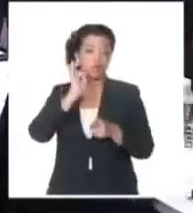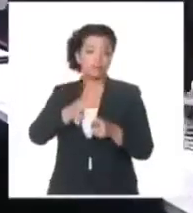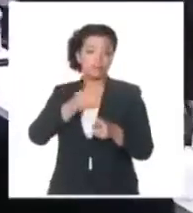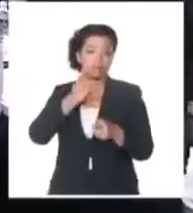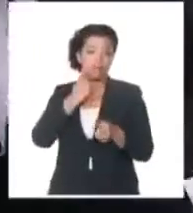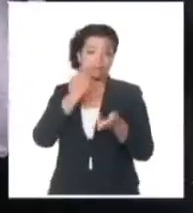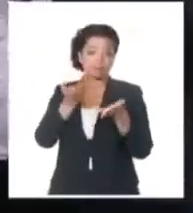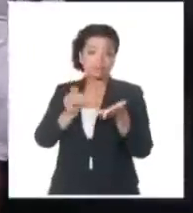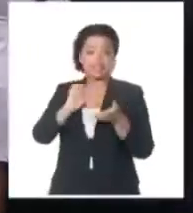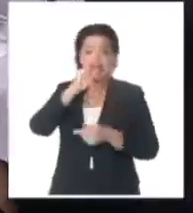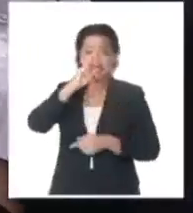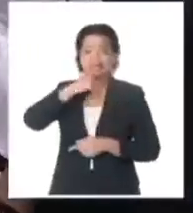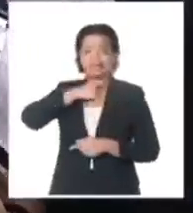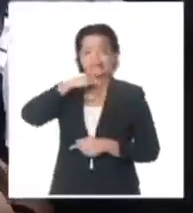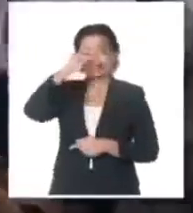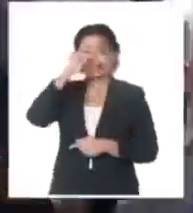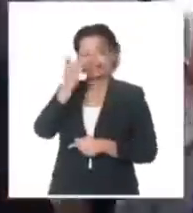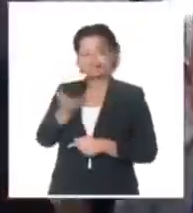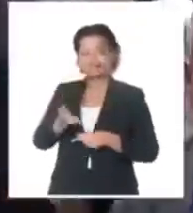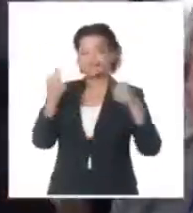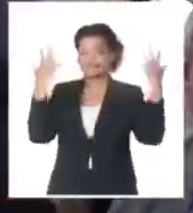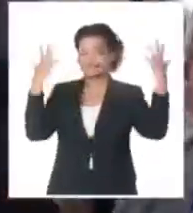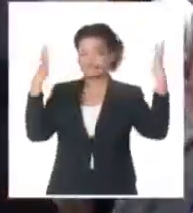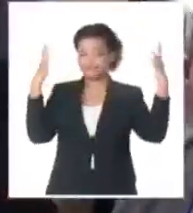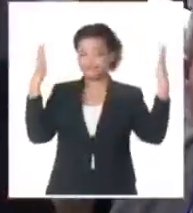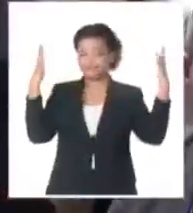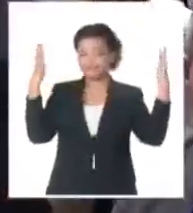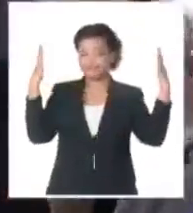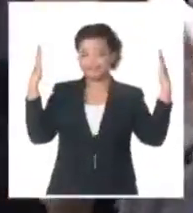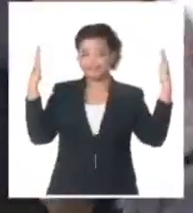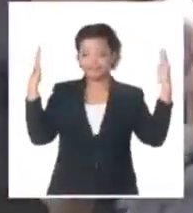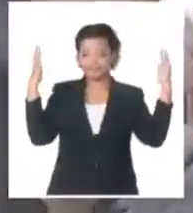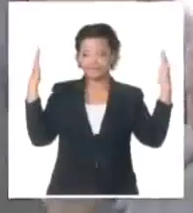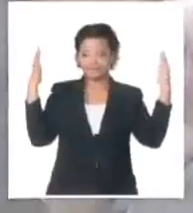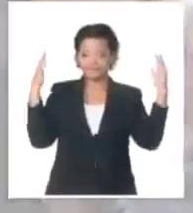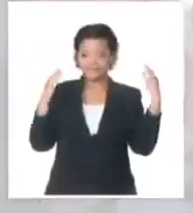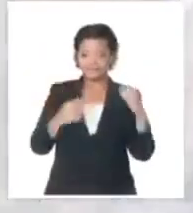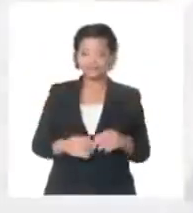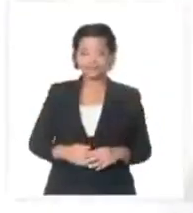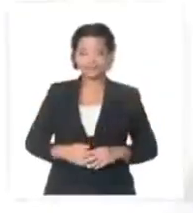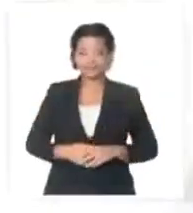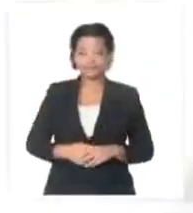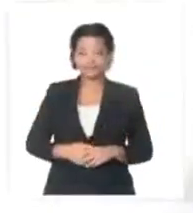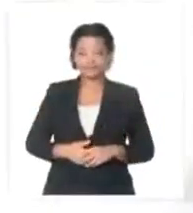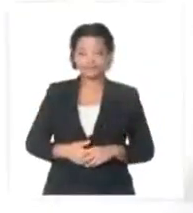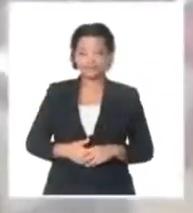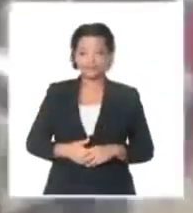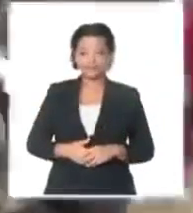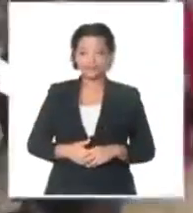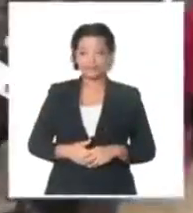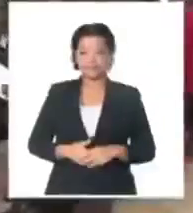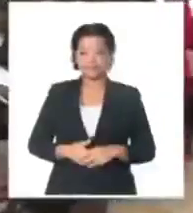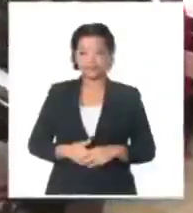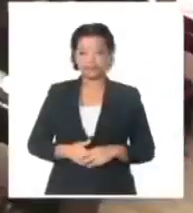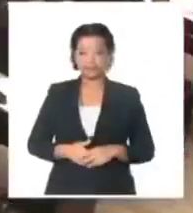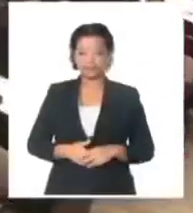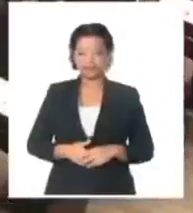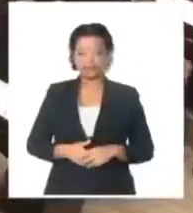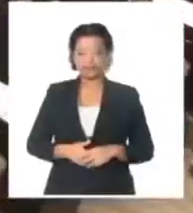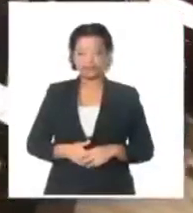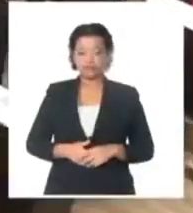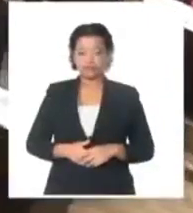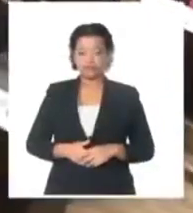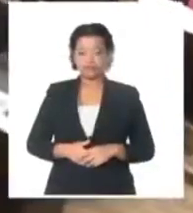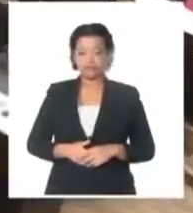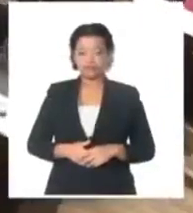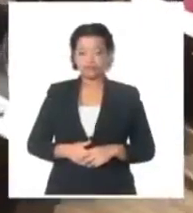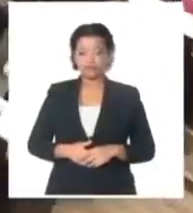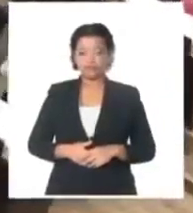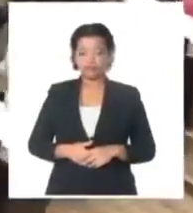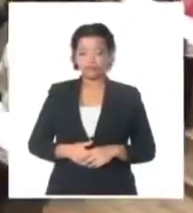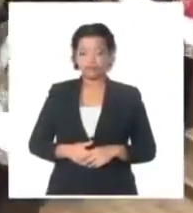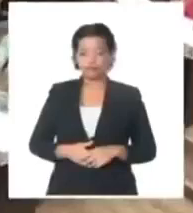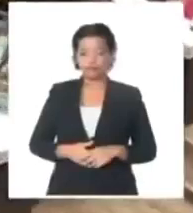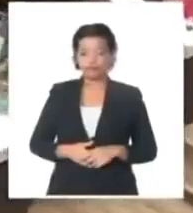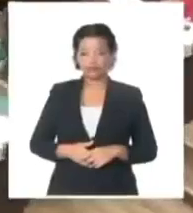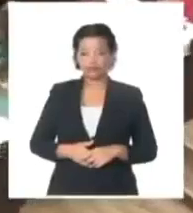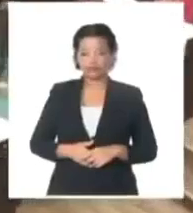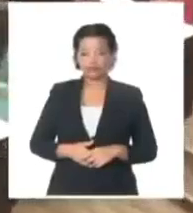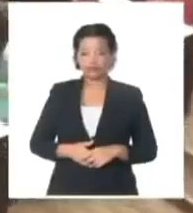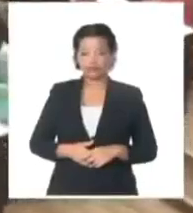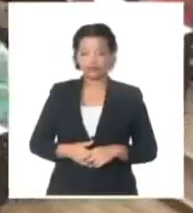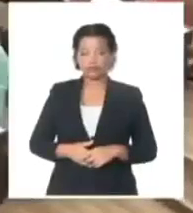la